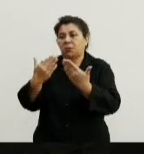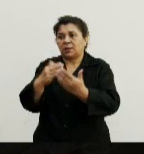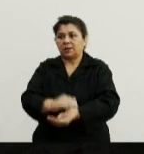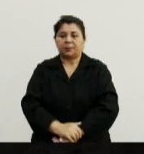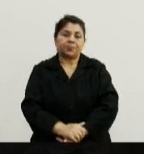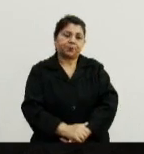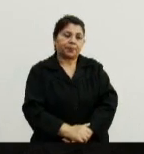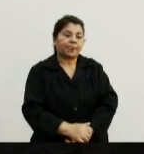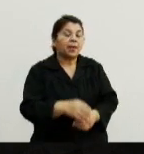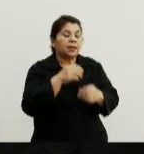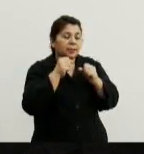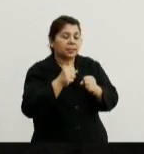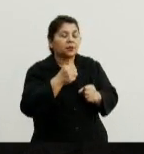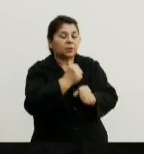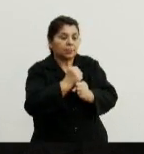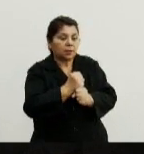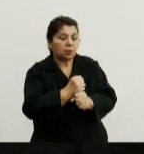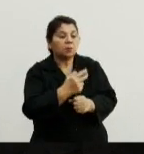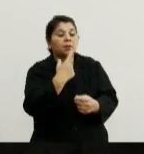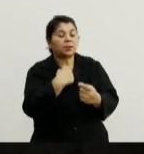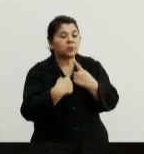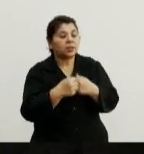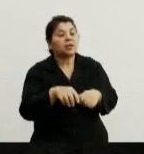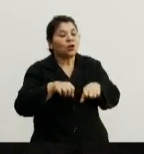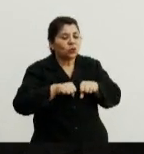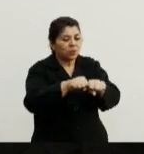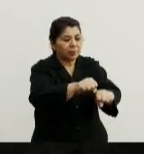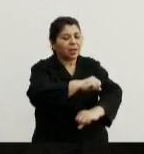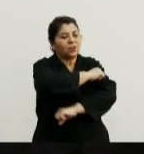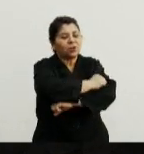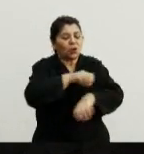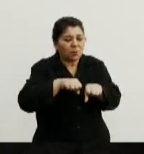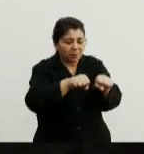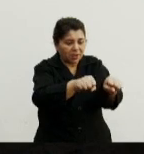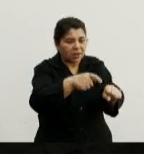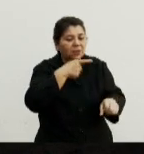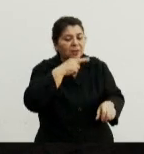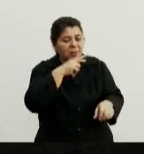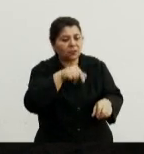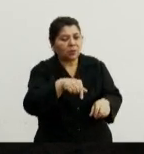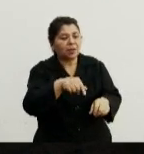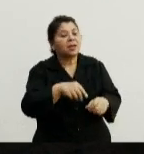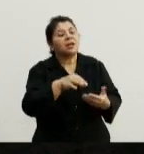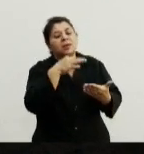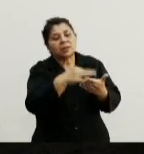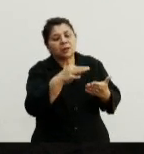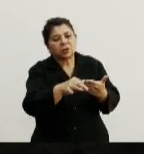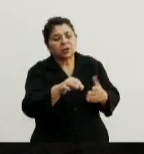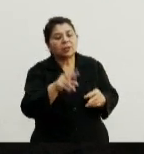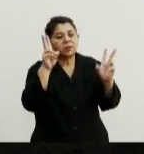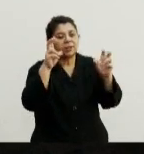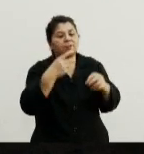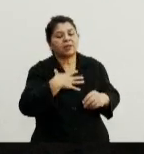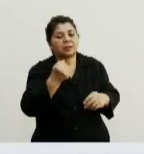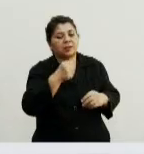preguntan si se están haciendo los controles sanitarios en supermercados e hipermercados de la provincia y qué medidas se están aplicando si no cumplen